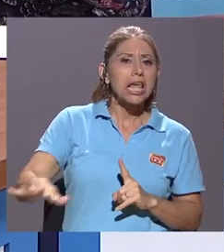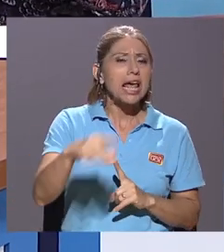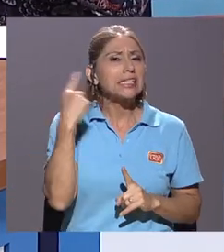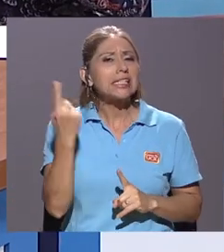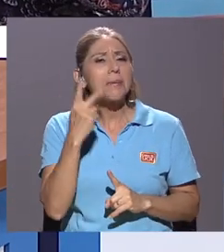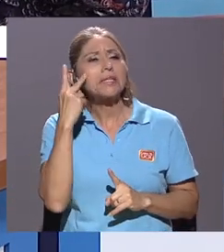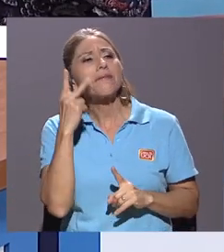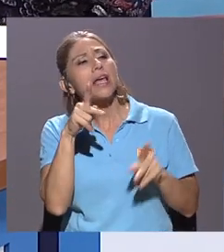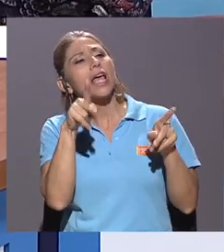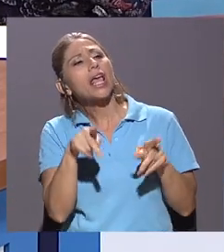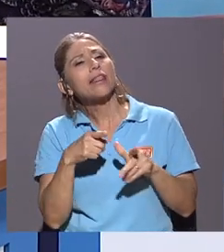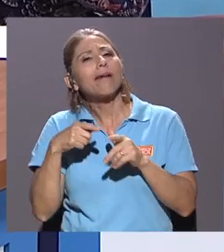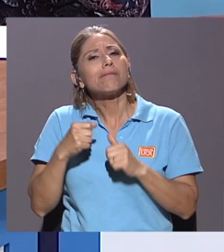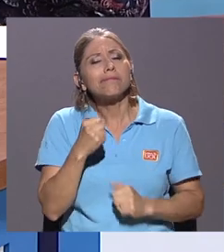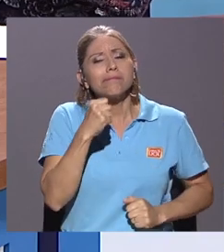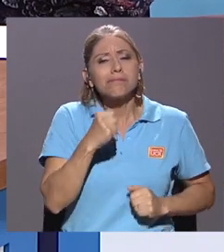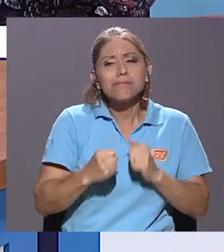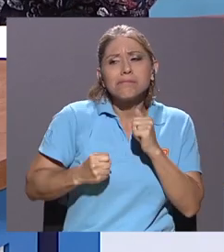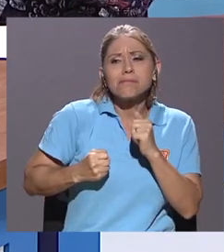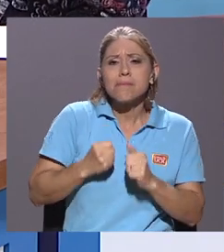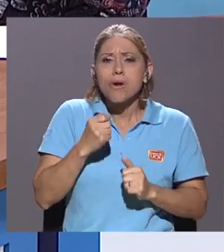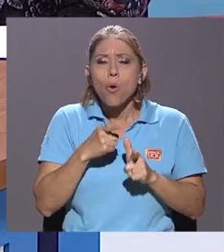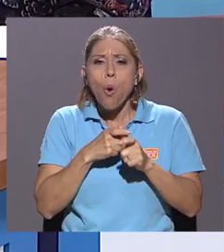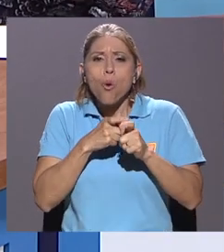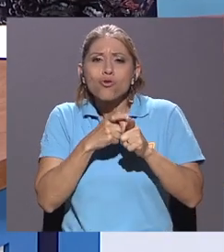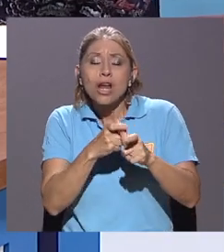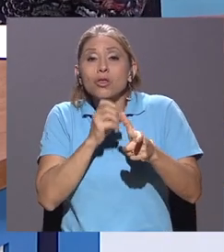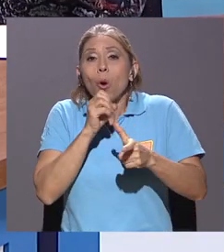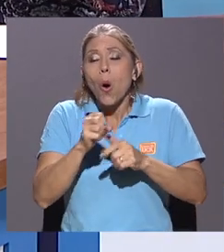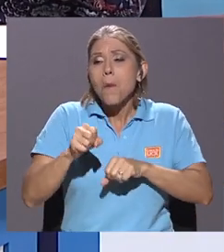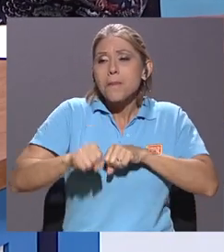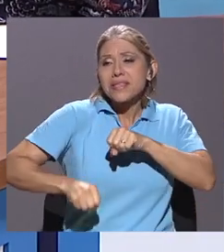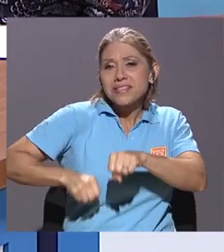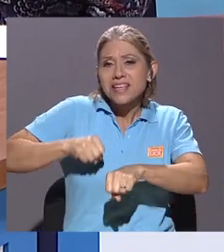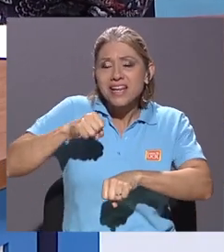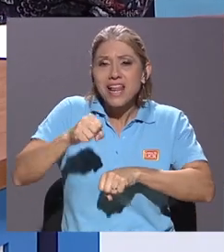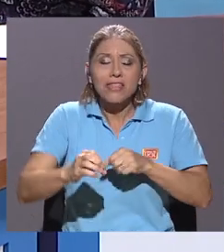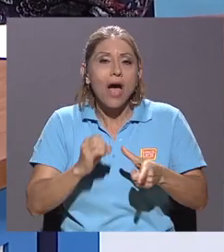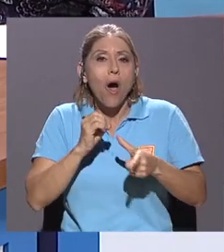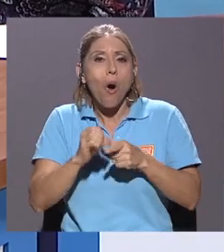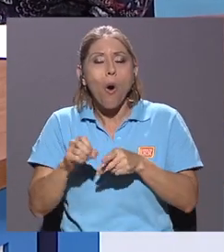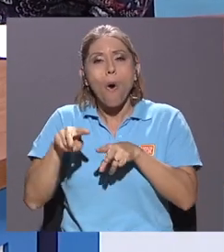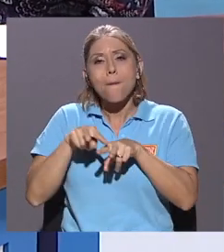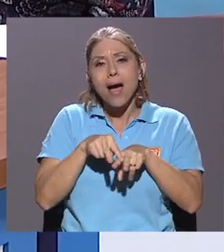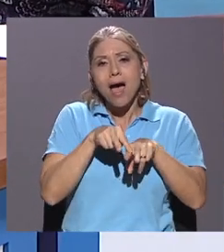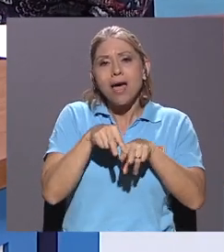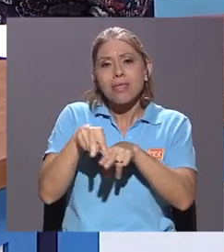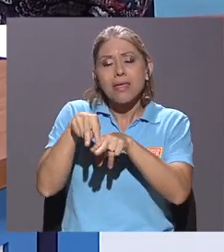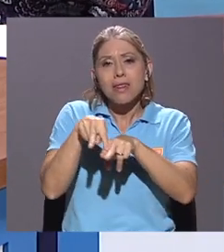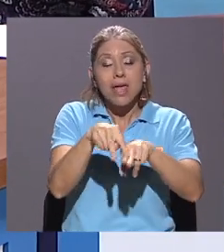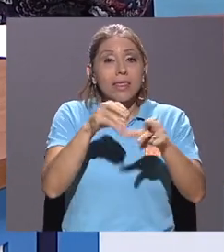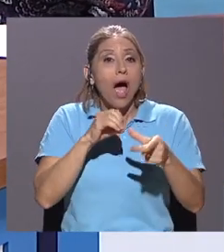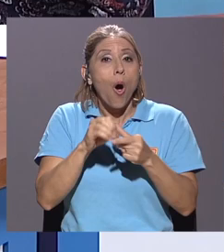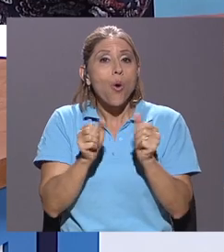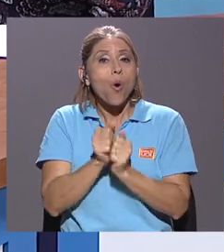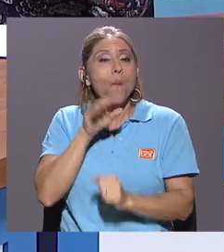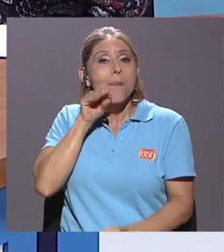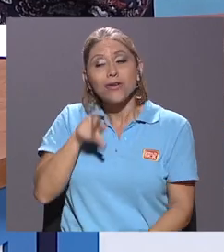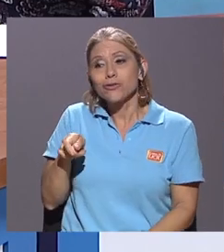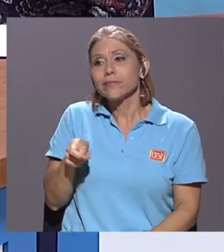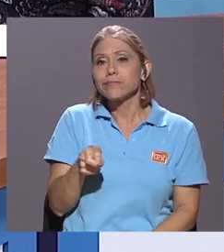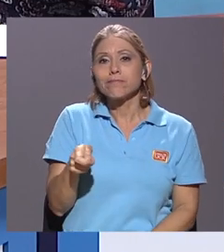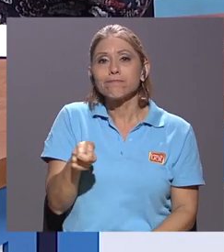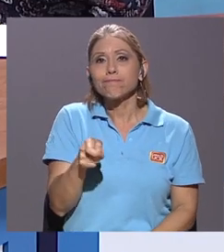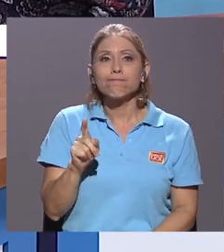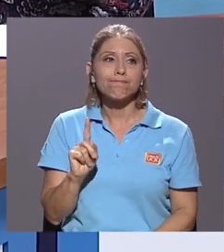corriendo gente en bicicleta gente en patineta gente paseando perros no se ha vuelto tal vez un